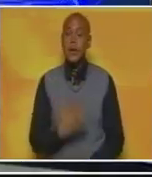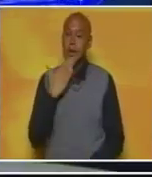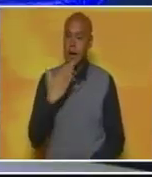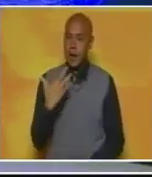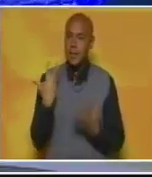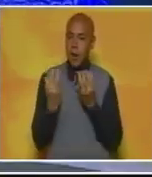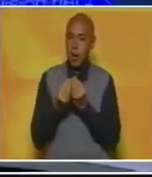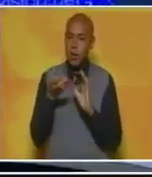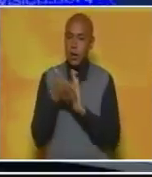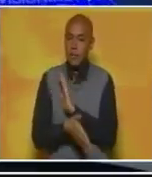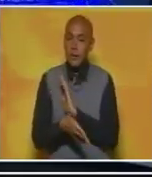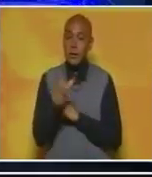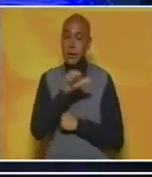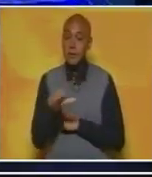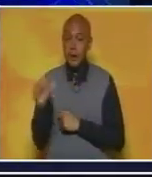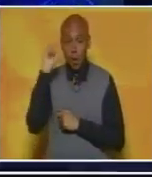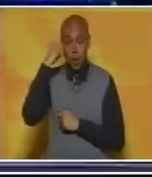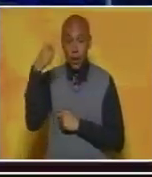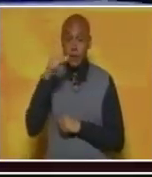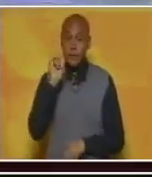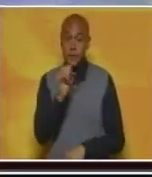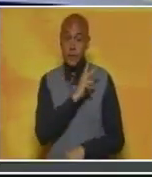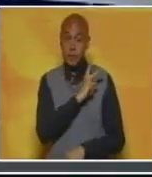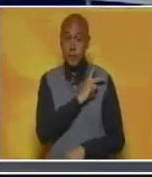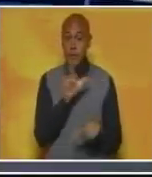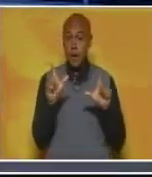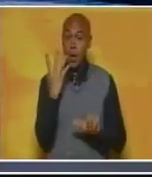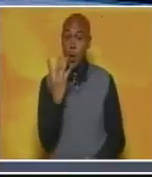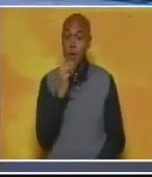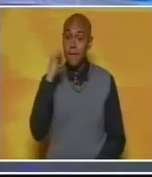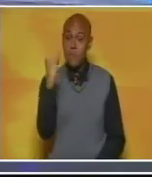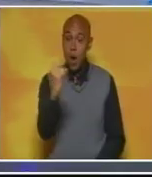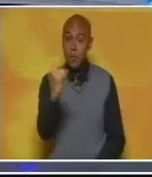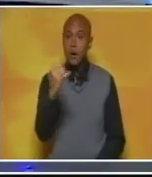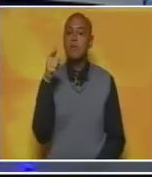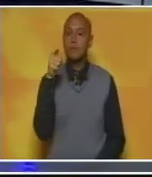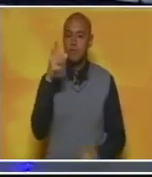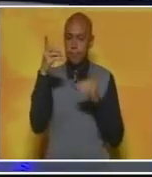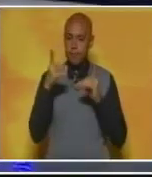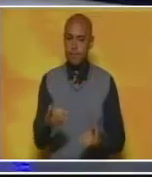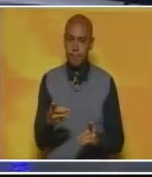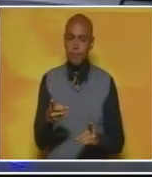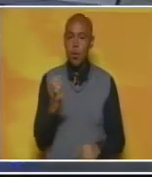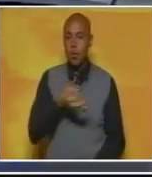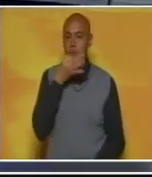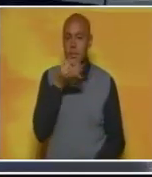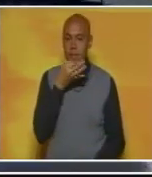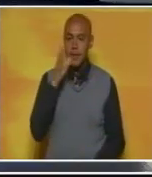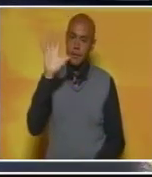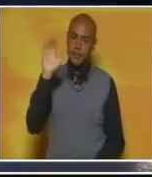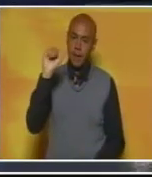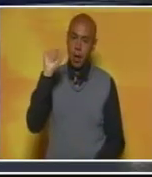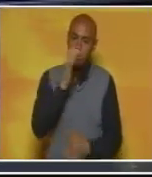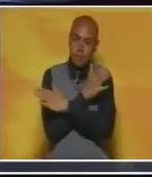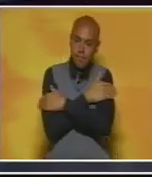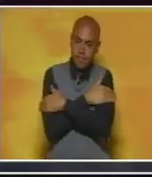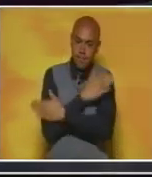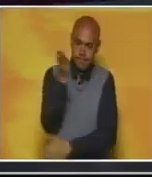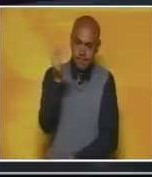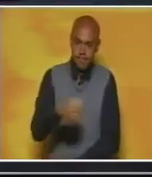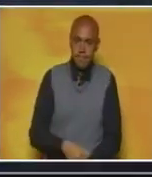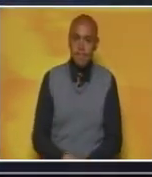por acompañarnos esta semana y recuerden, Noticiero Venevisión Canal 4 reporta. ustedes deciden. Buenas tardes para todos. Un fuerte abrazo.